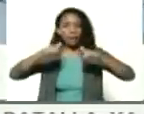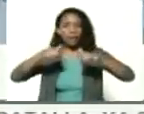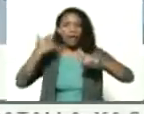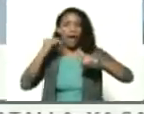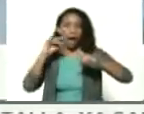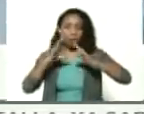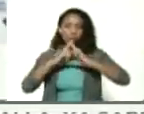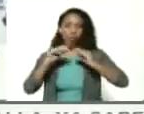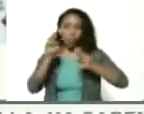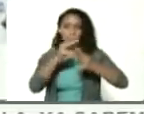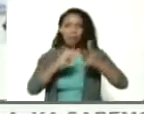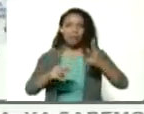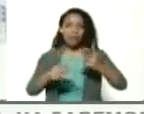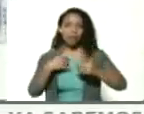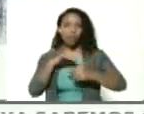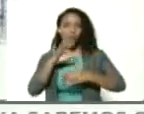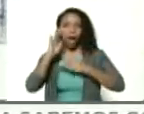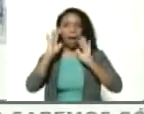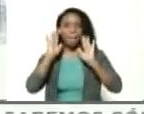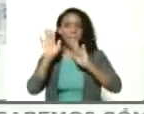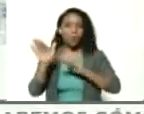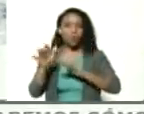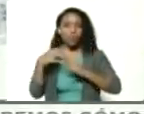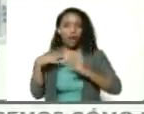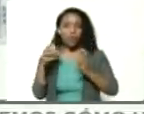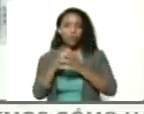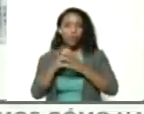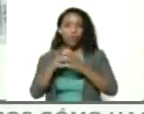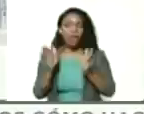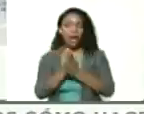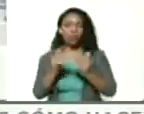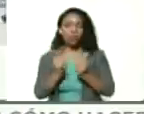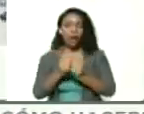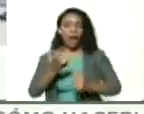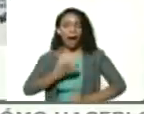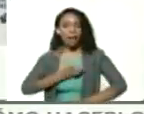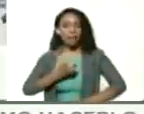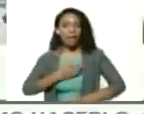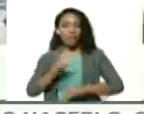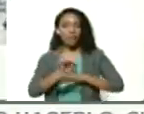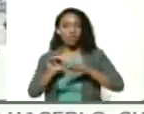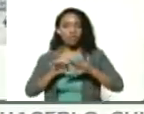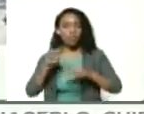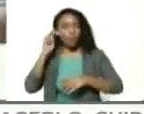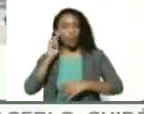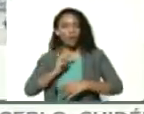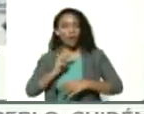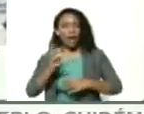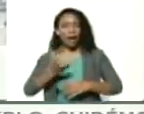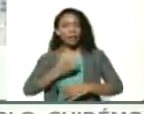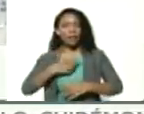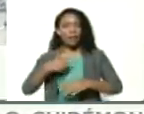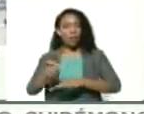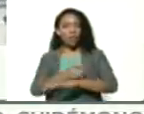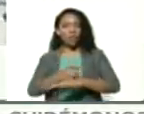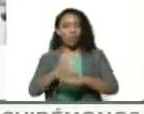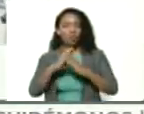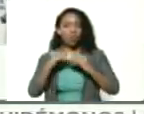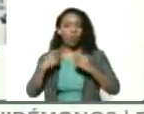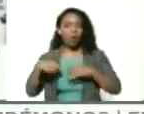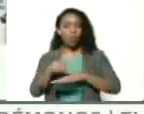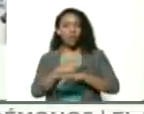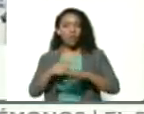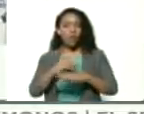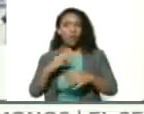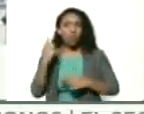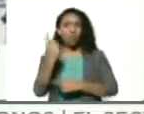todos los recursos, con todo el apoyo de la Corporación de Anzuate y de la Alcaldía del Municipio Bolívar, de las alcaldías, del gobierno, de todo el gobierno, en